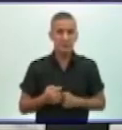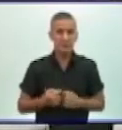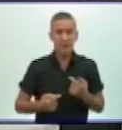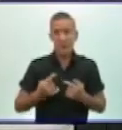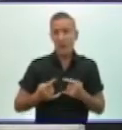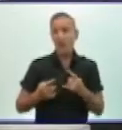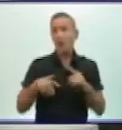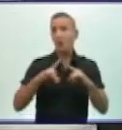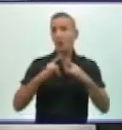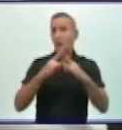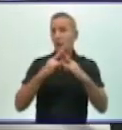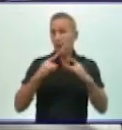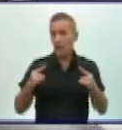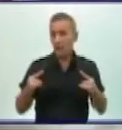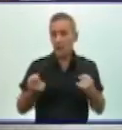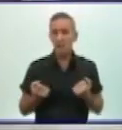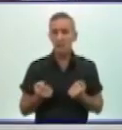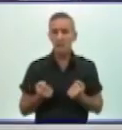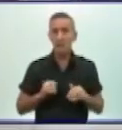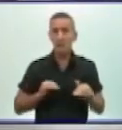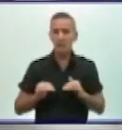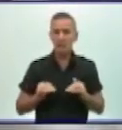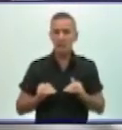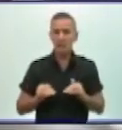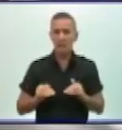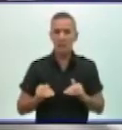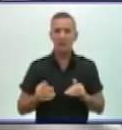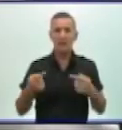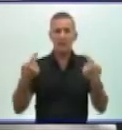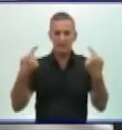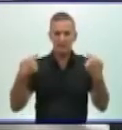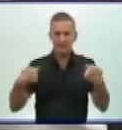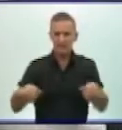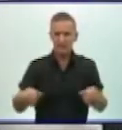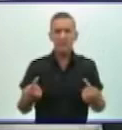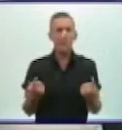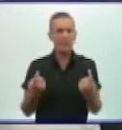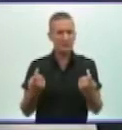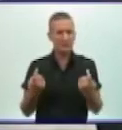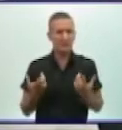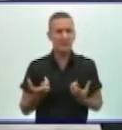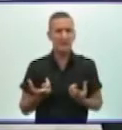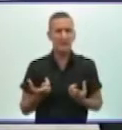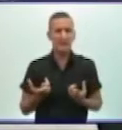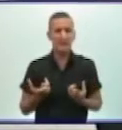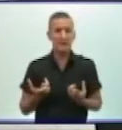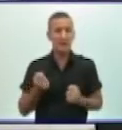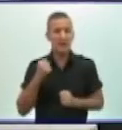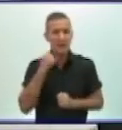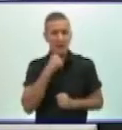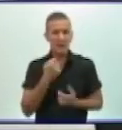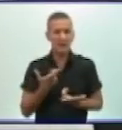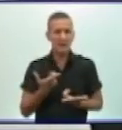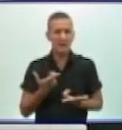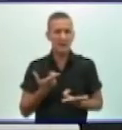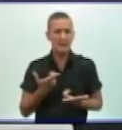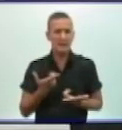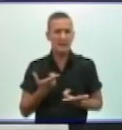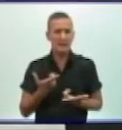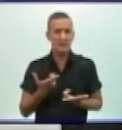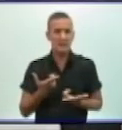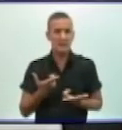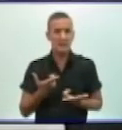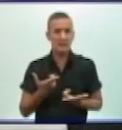acampadas que nos preparan también físicamente y son muy necesarias. También tenemos los